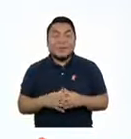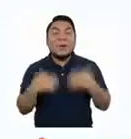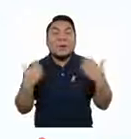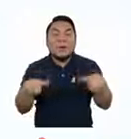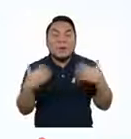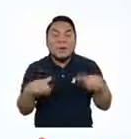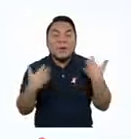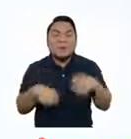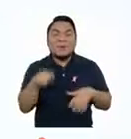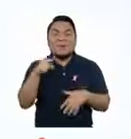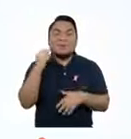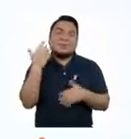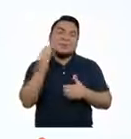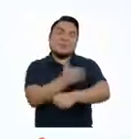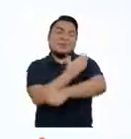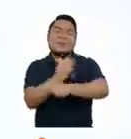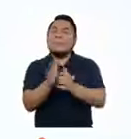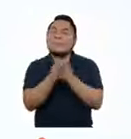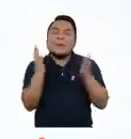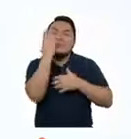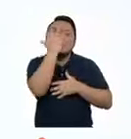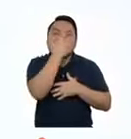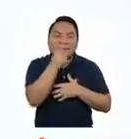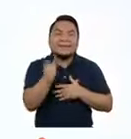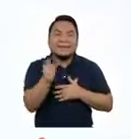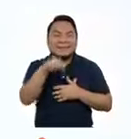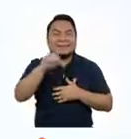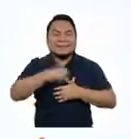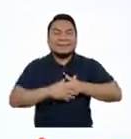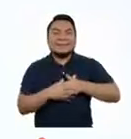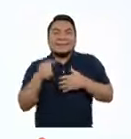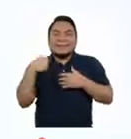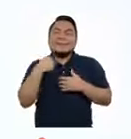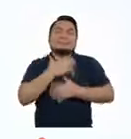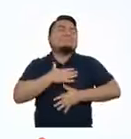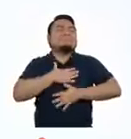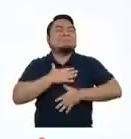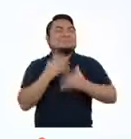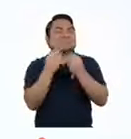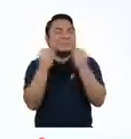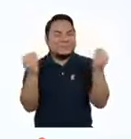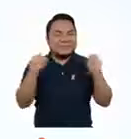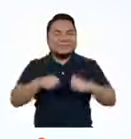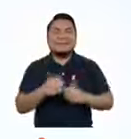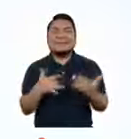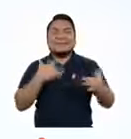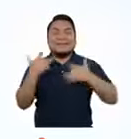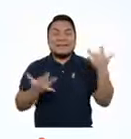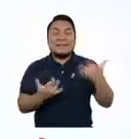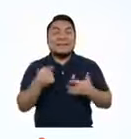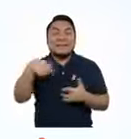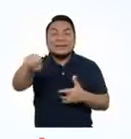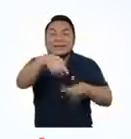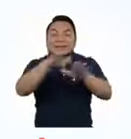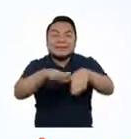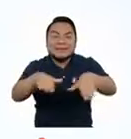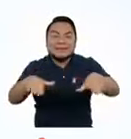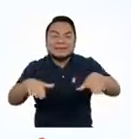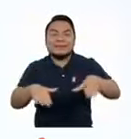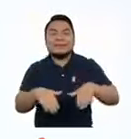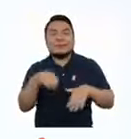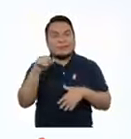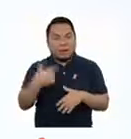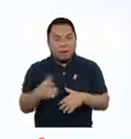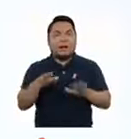país. ¡Ay! ¡Qué canción más bonita! ¡La he disfrutado mucho! ¡Ay! Niñas y niños,